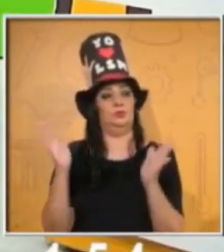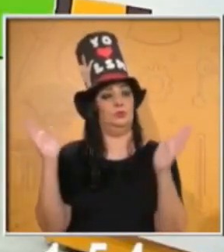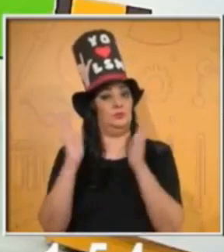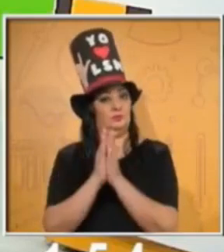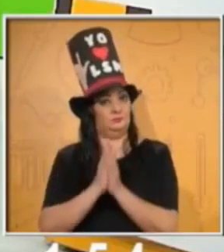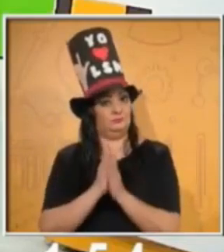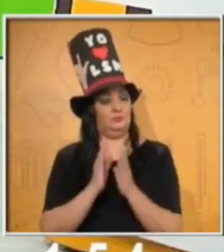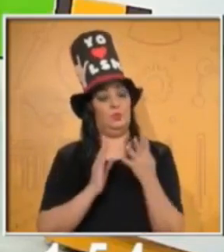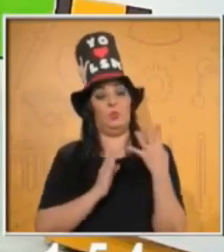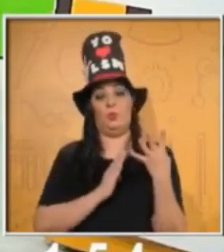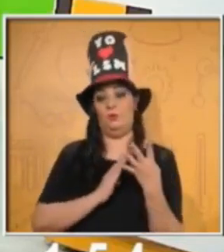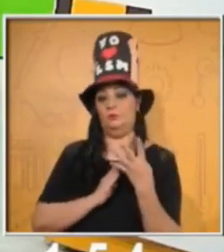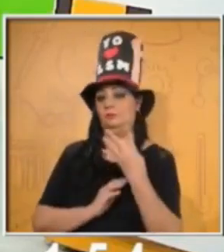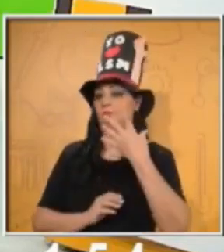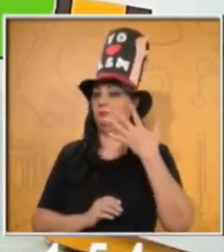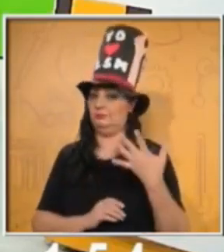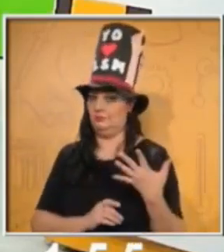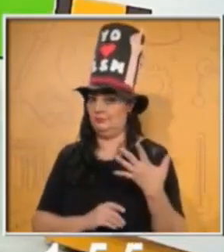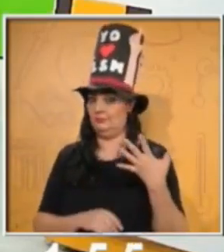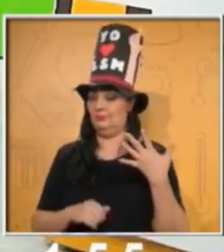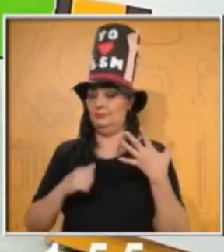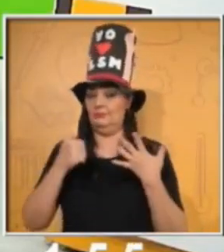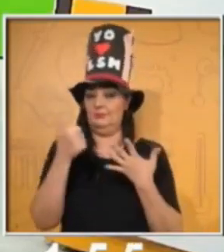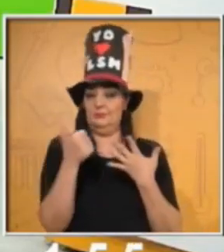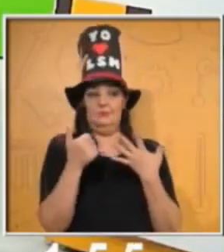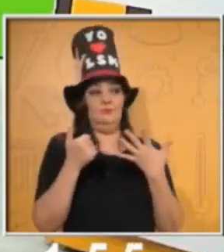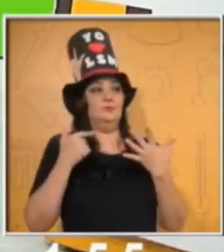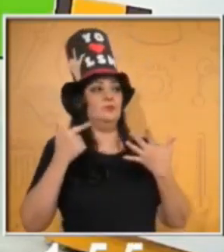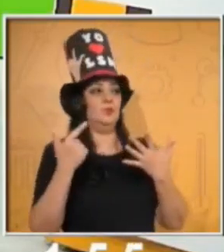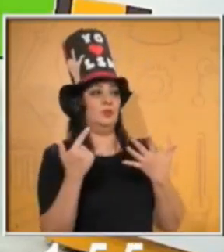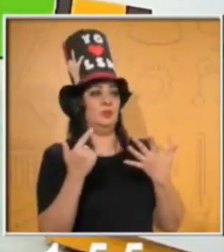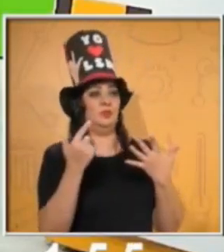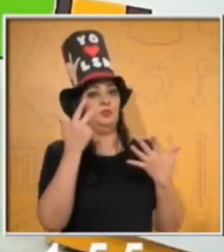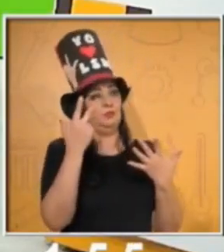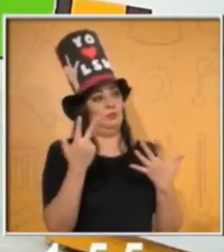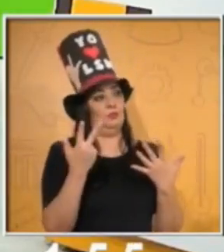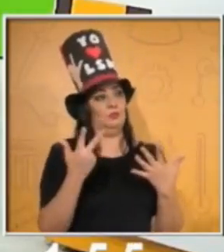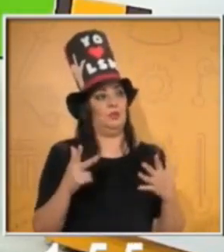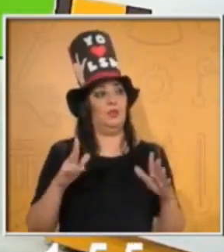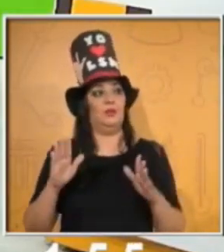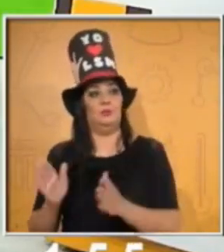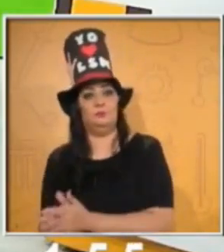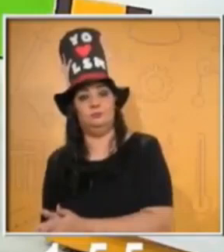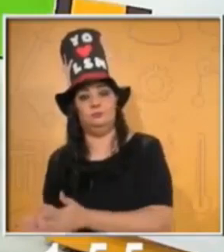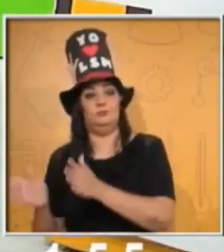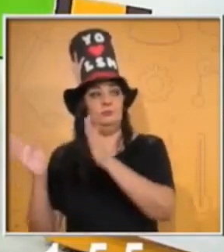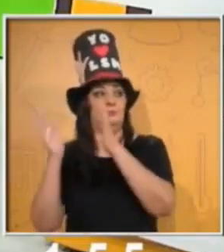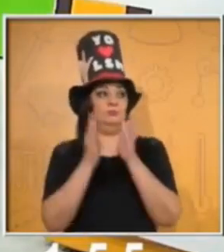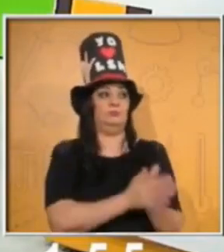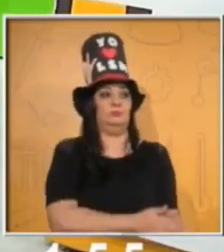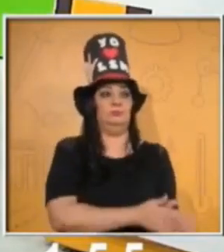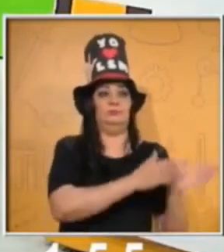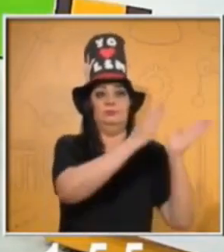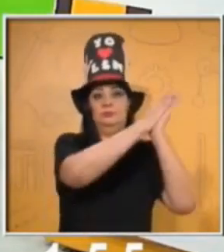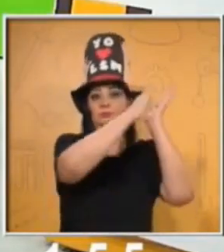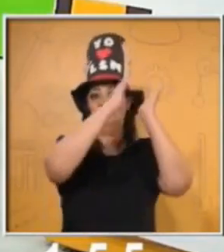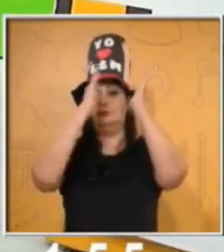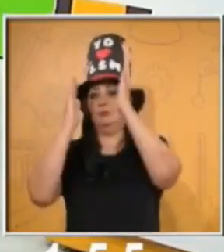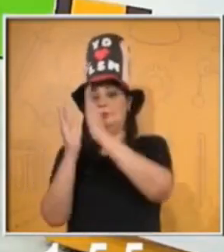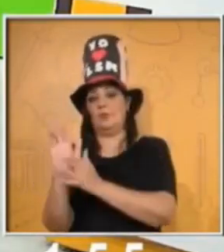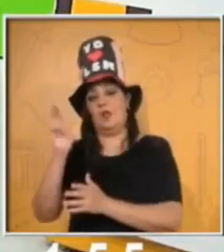2, 3, 4, 5, 6. Comenzamos 7, 8. Doble aquí, acá,